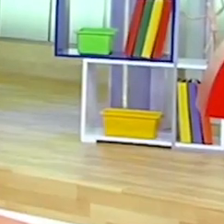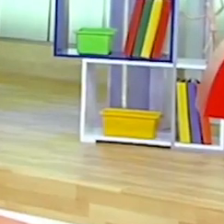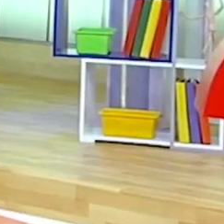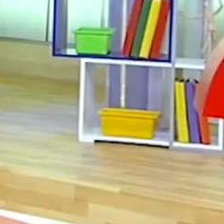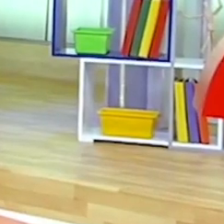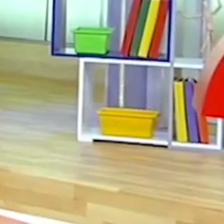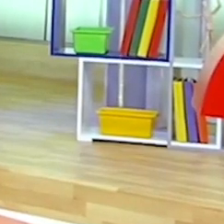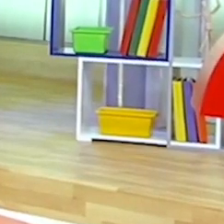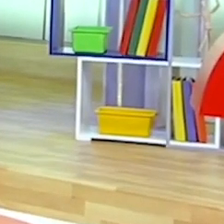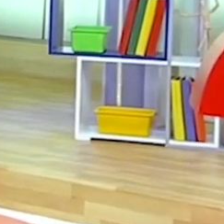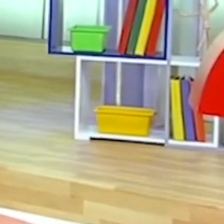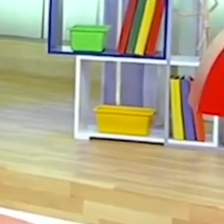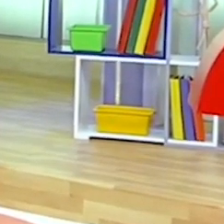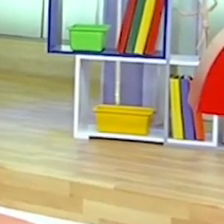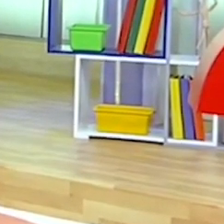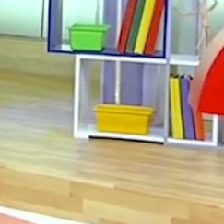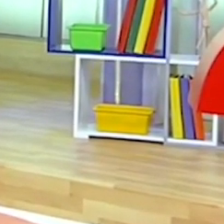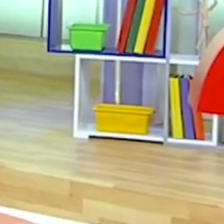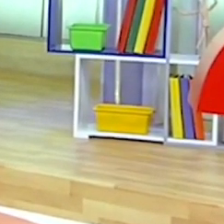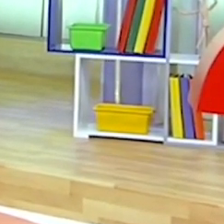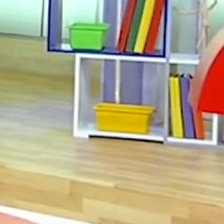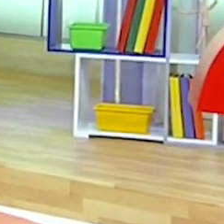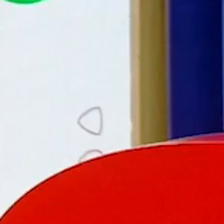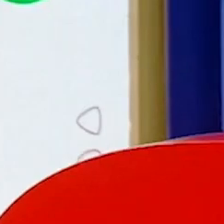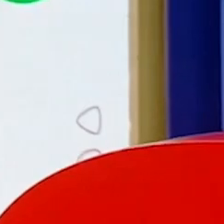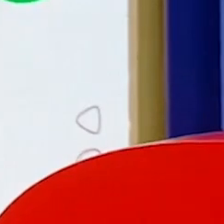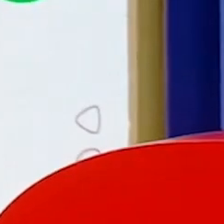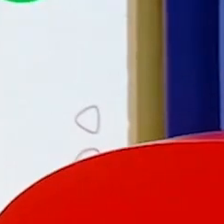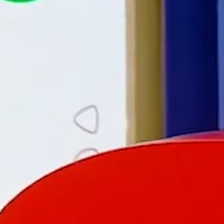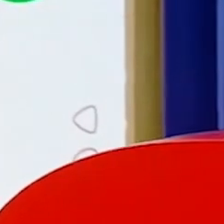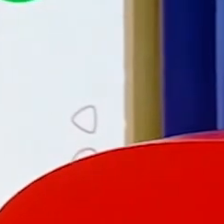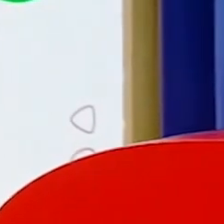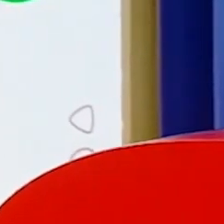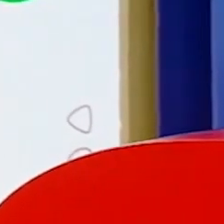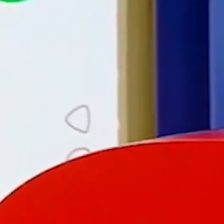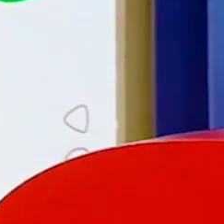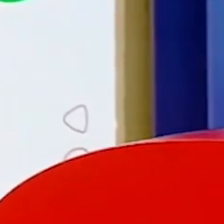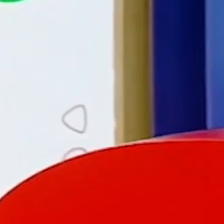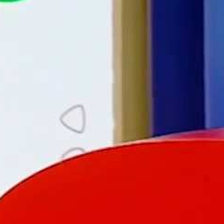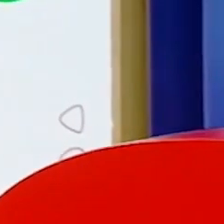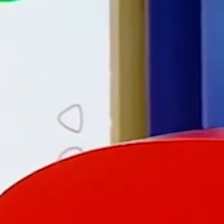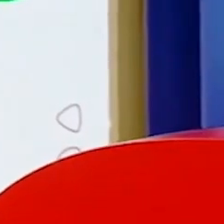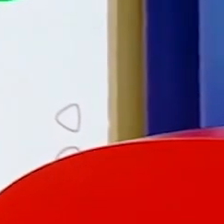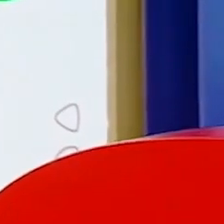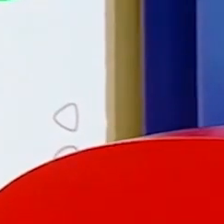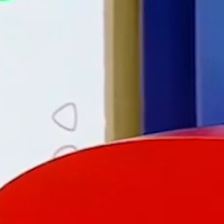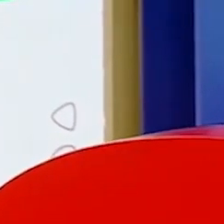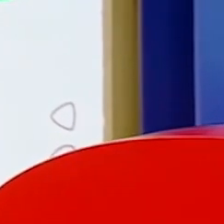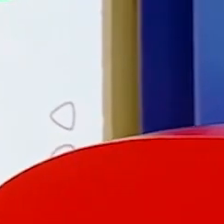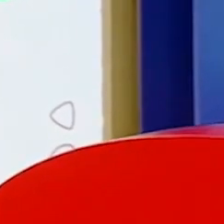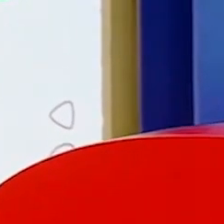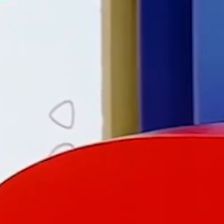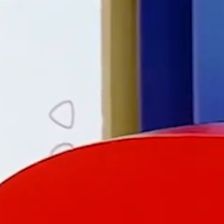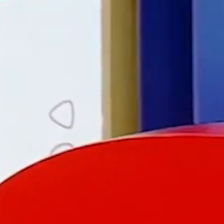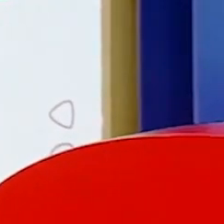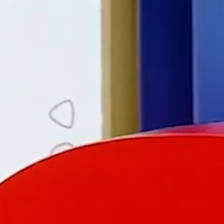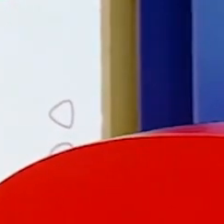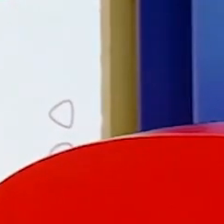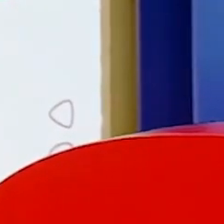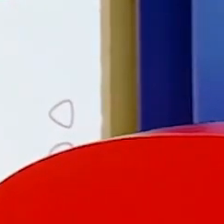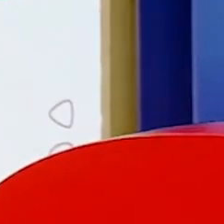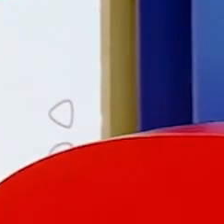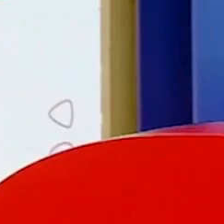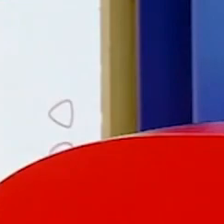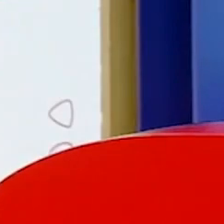La tarifa que me habían puesto era la equivocada. Tuve que llamar inmediatamente a la empresa para hacerlo notar y me dieron un